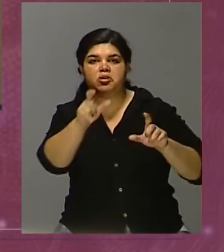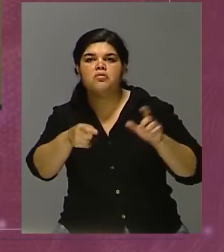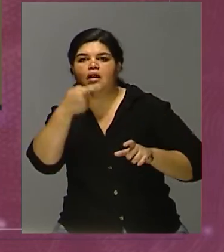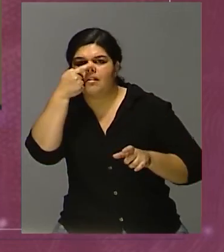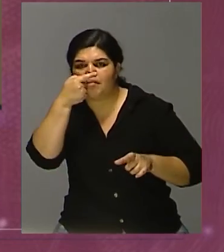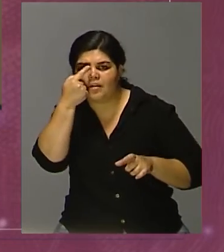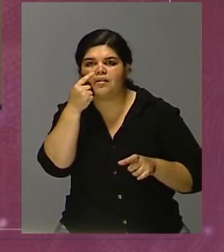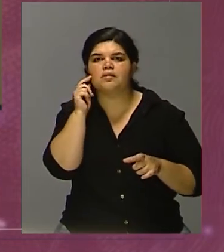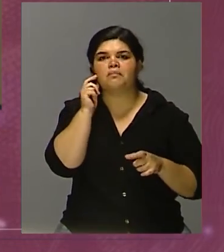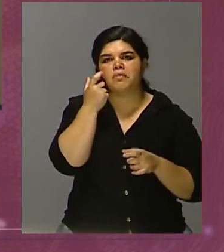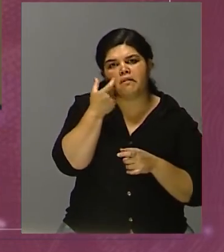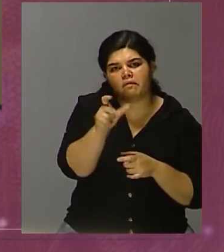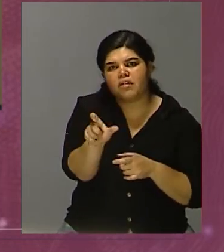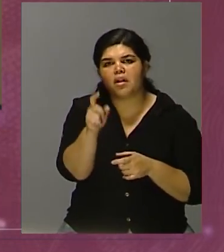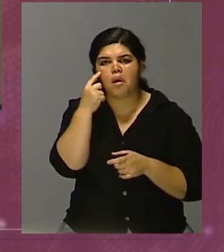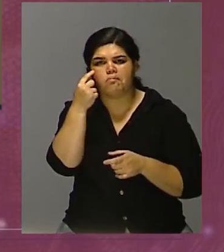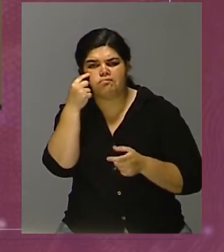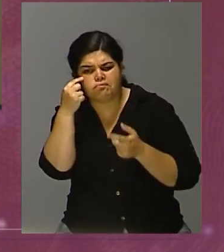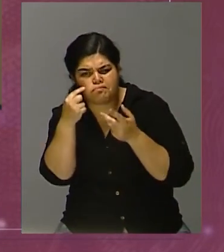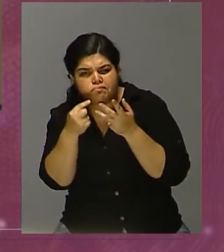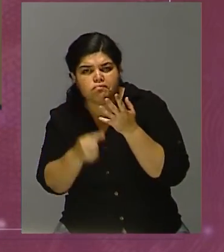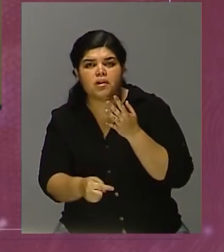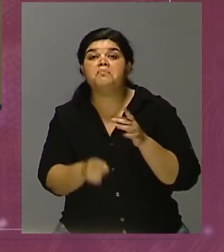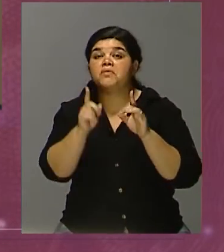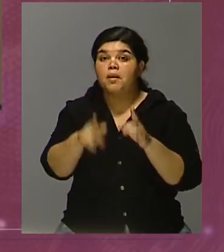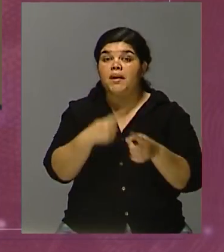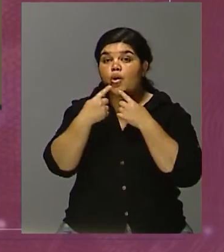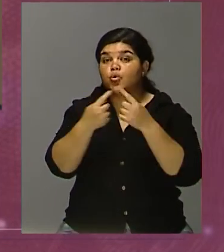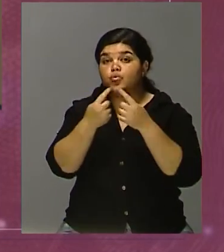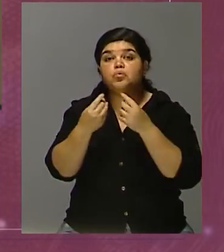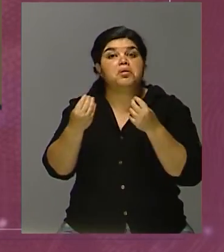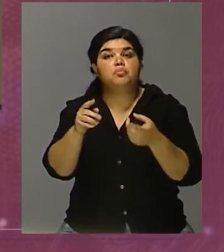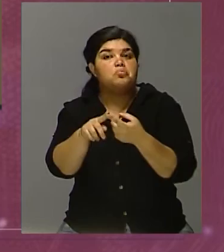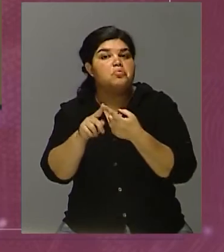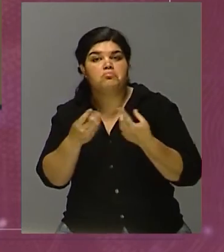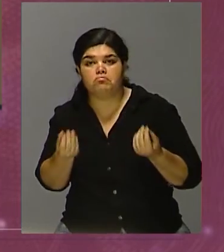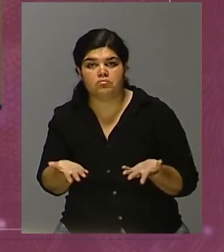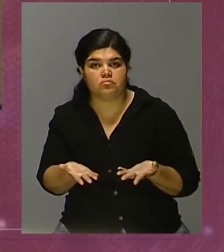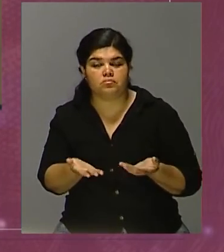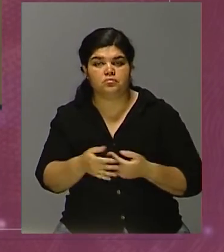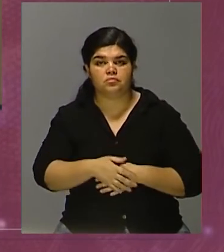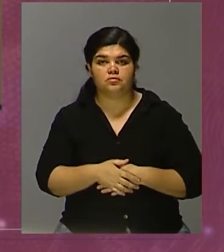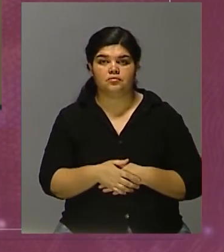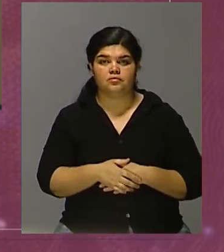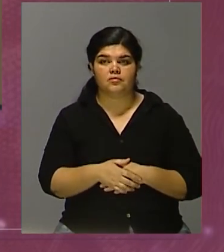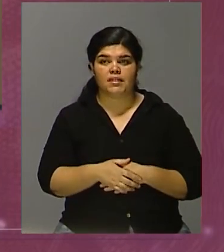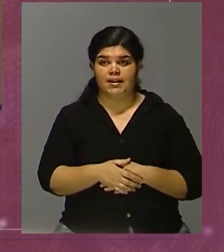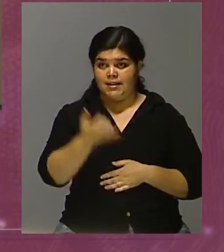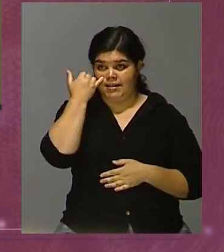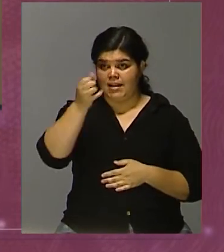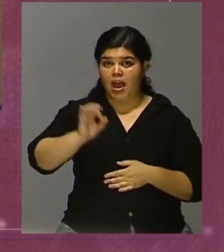alguno de tus videos para tener un poquito más de información o hacerte alguna consulta, ¿cómo te podemos ubicar? Bueno, hace 2